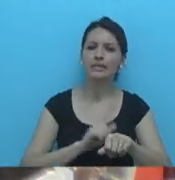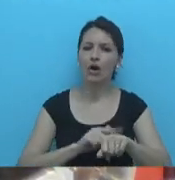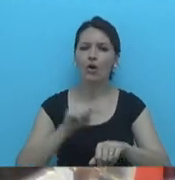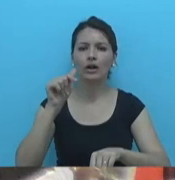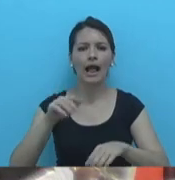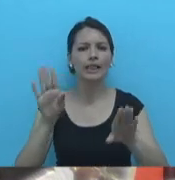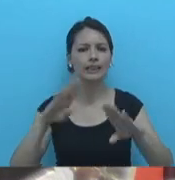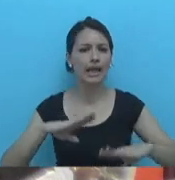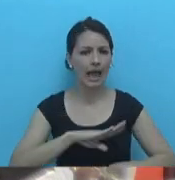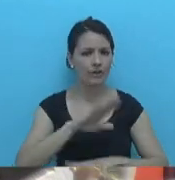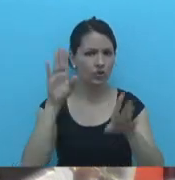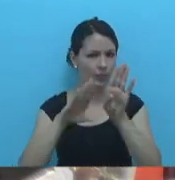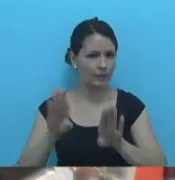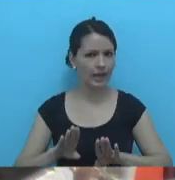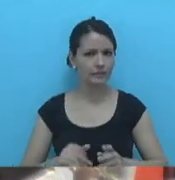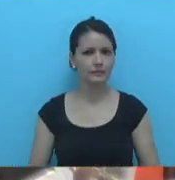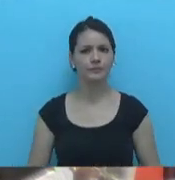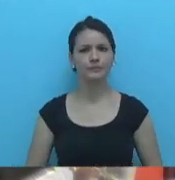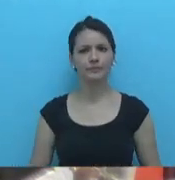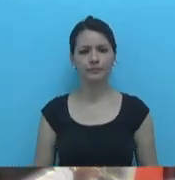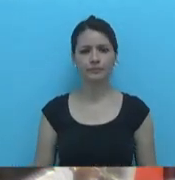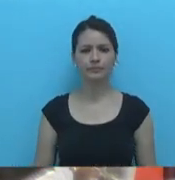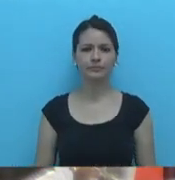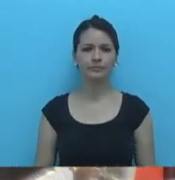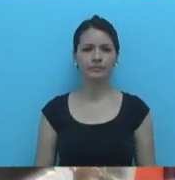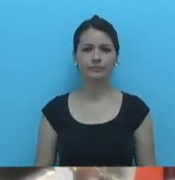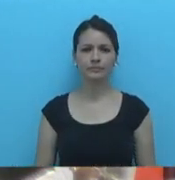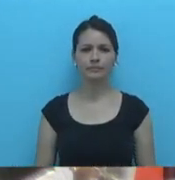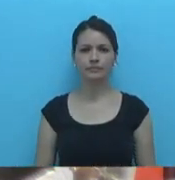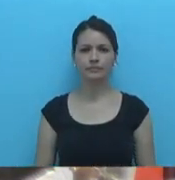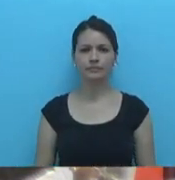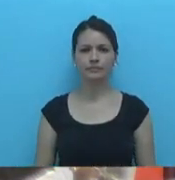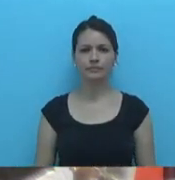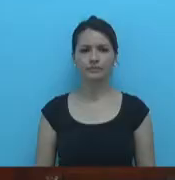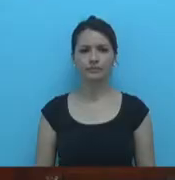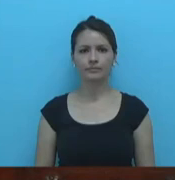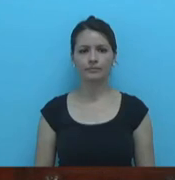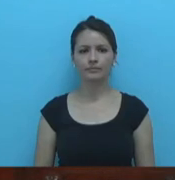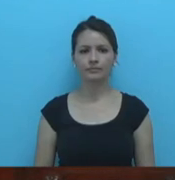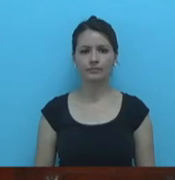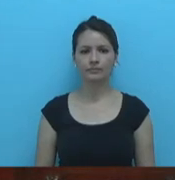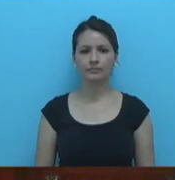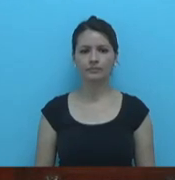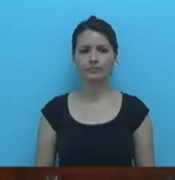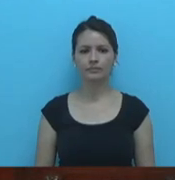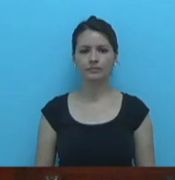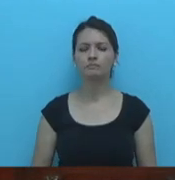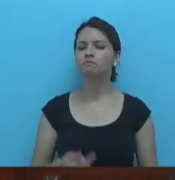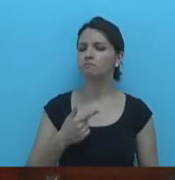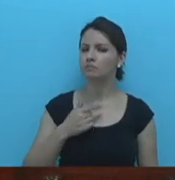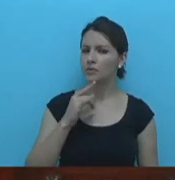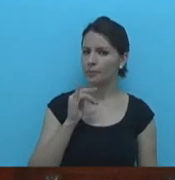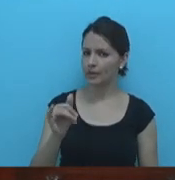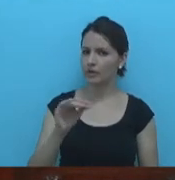jornada ante la sanción de la misma. O sea, agregar un artículo segundo y un artículo tercero. Yo me permito hacerle una consideración,